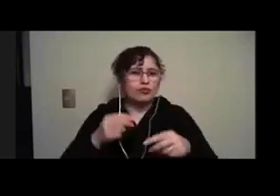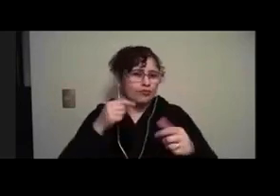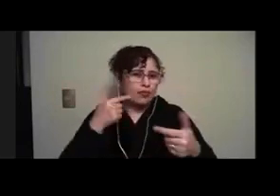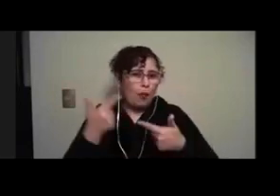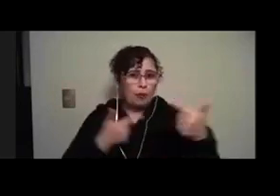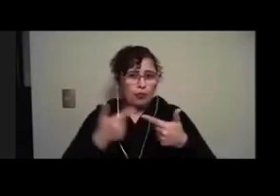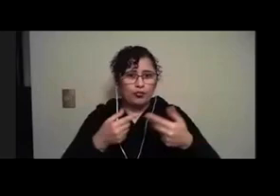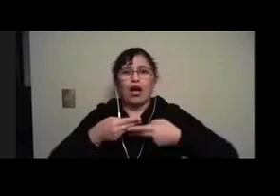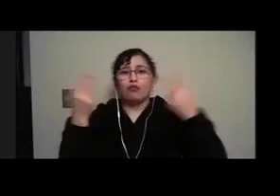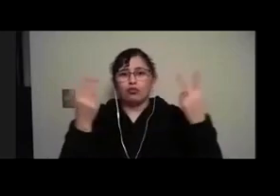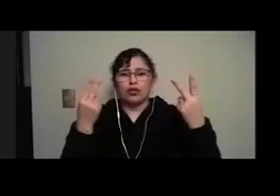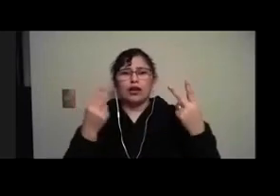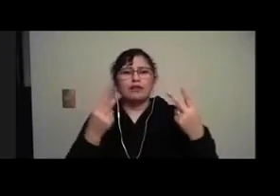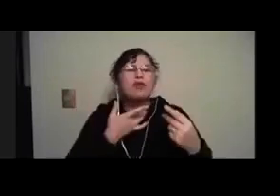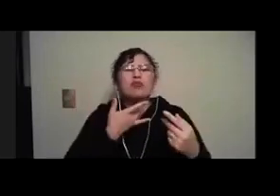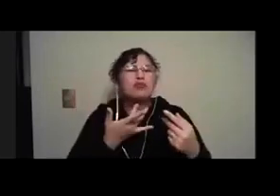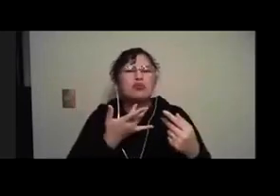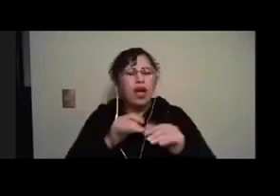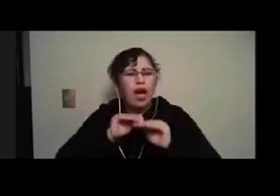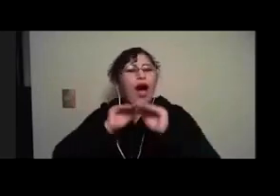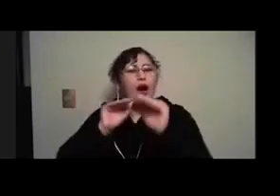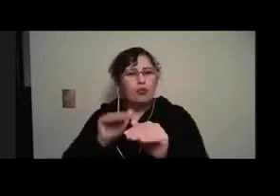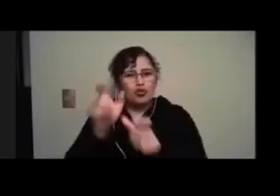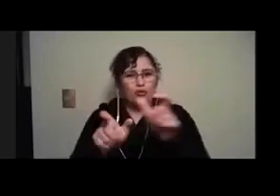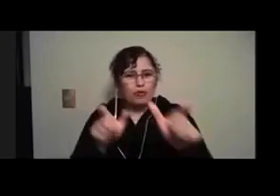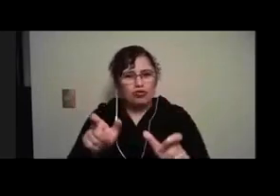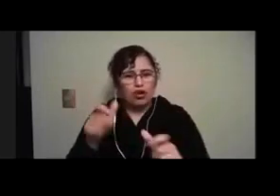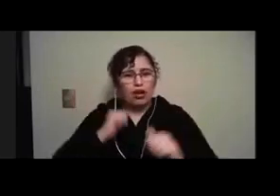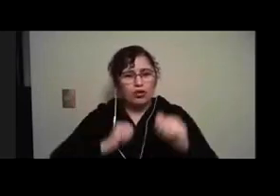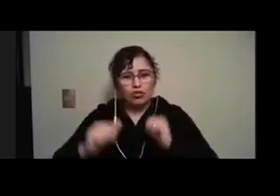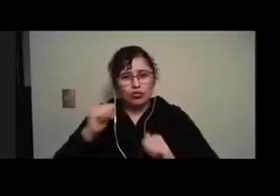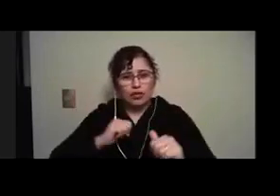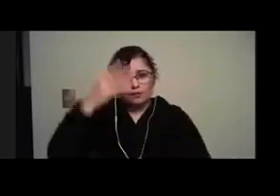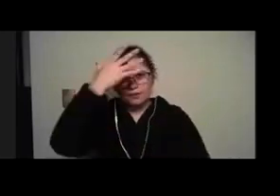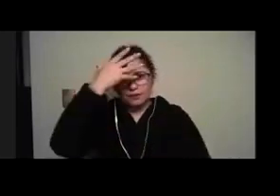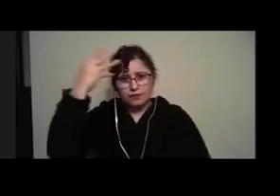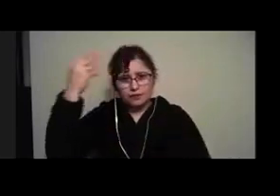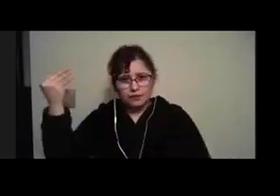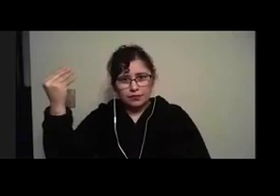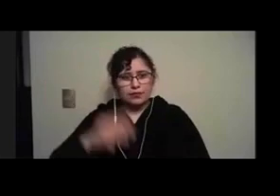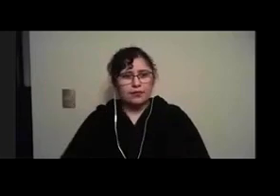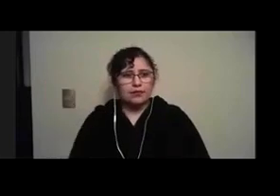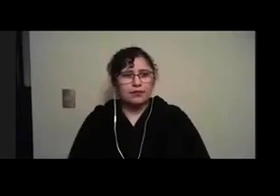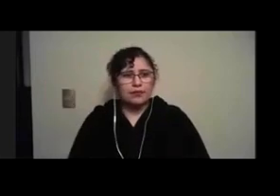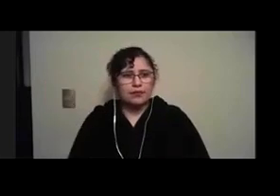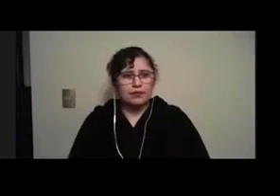con demencia, ¿ya? La verdad es que uno a veces lo ve bastante lejano,